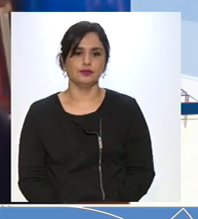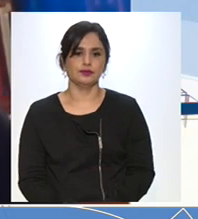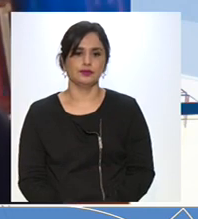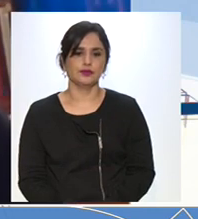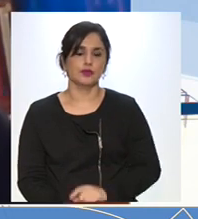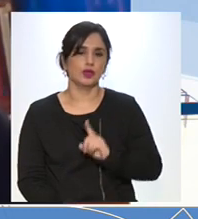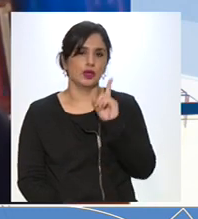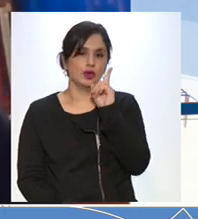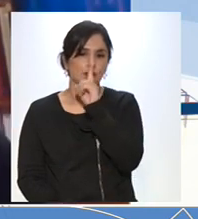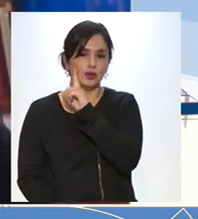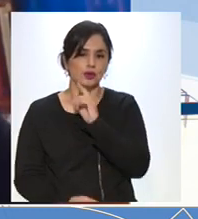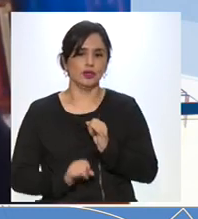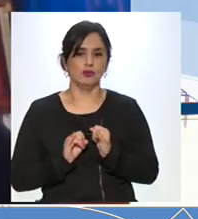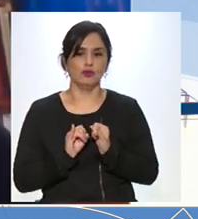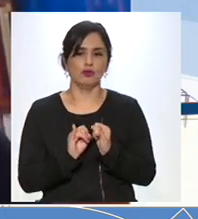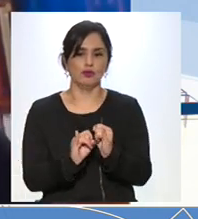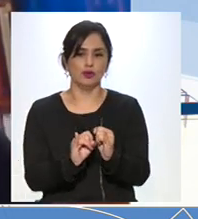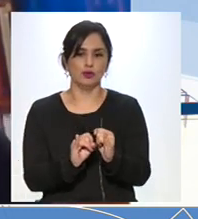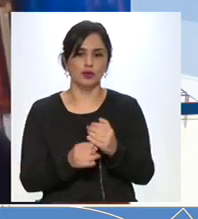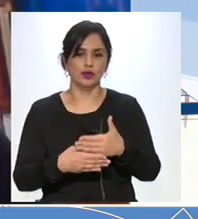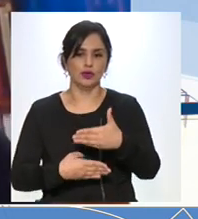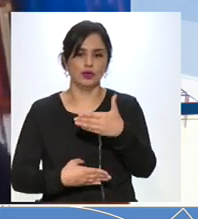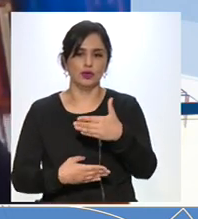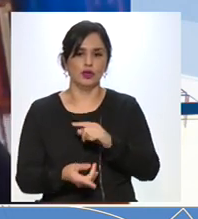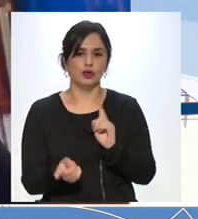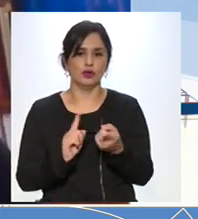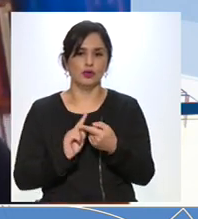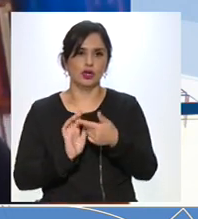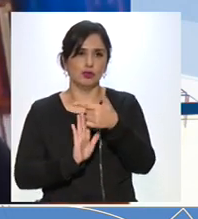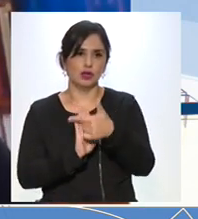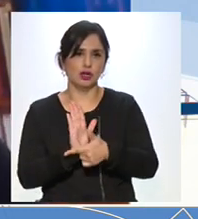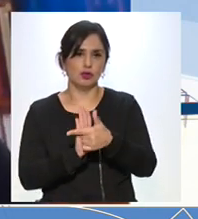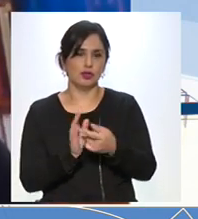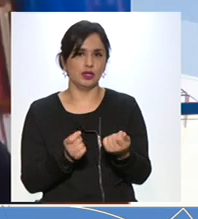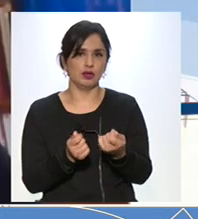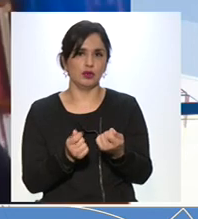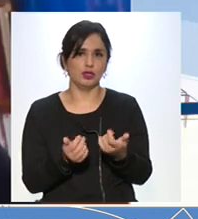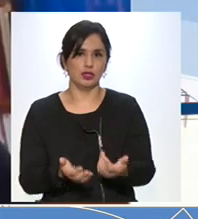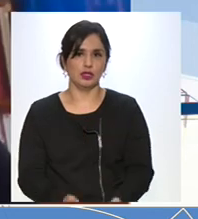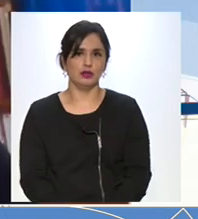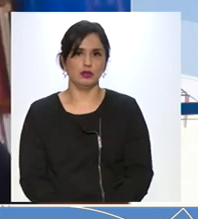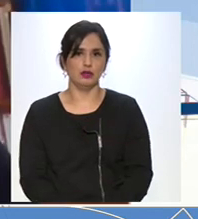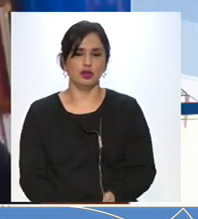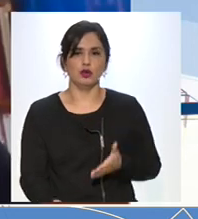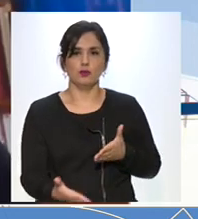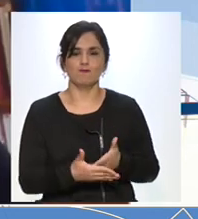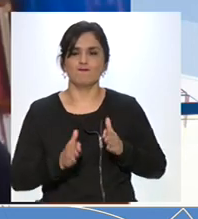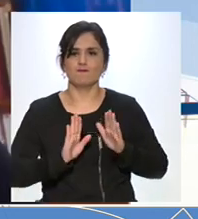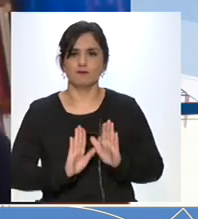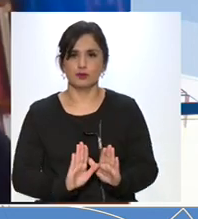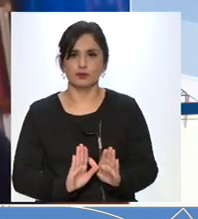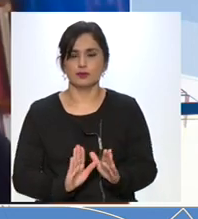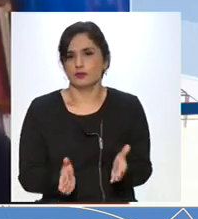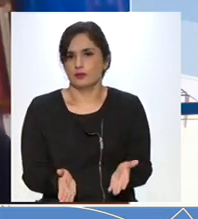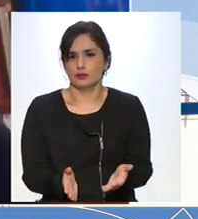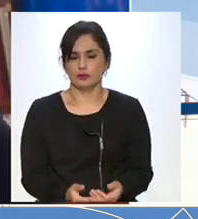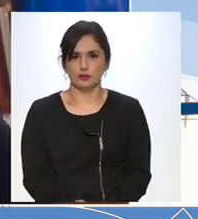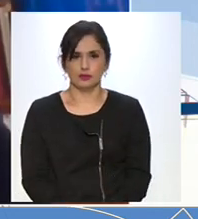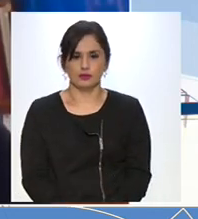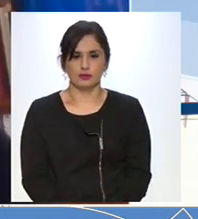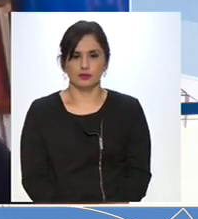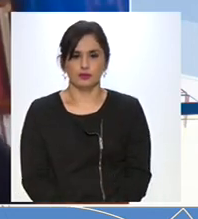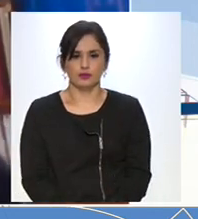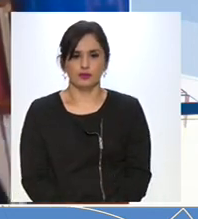el último informe, porque no se despide, con un cambio de la política monetaria, y nada menos que con un frenazo. Y